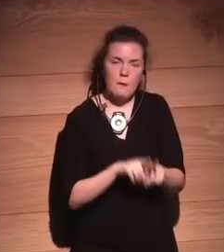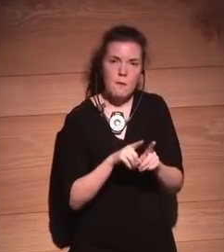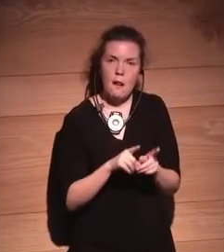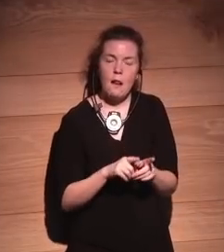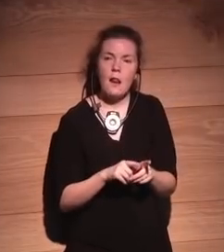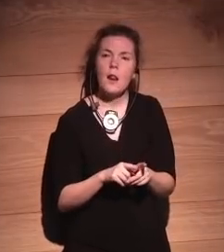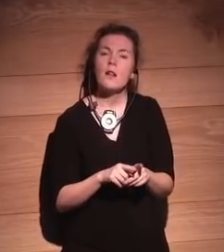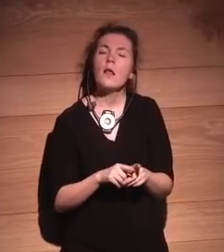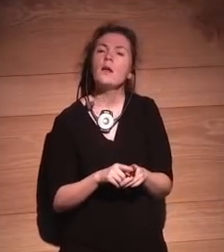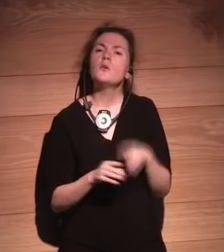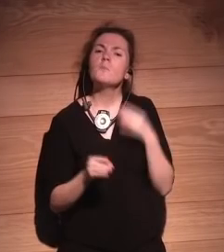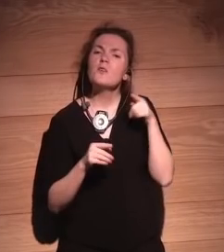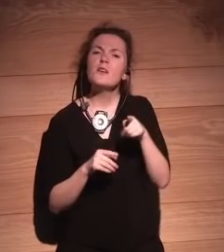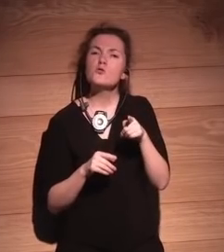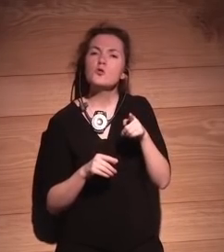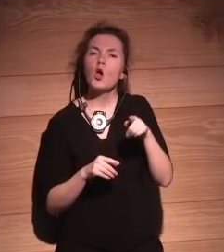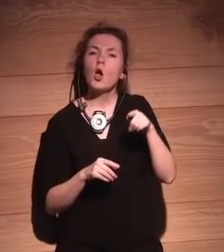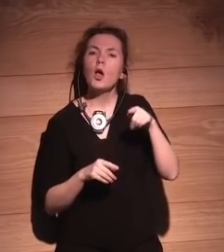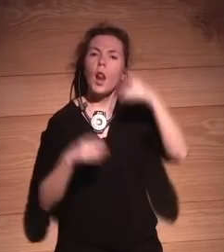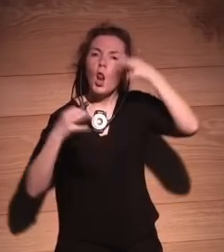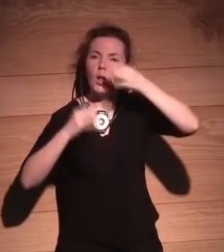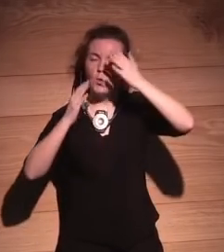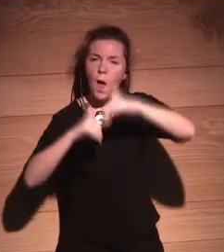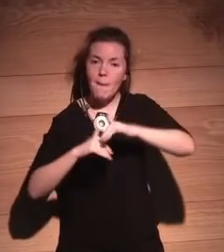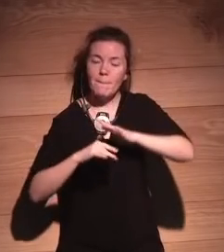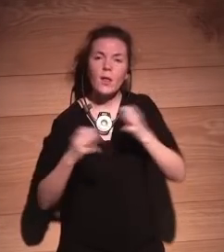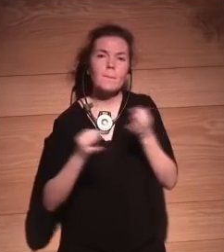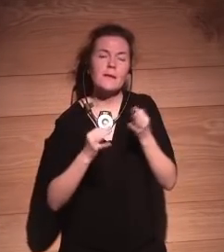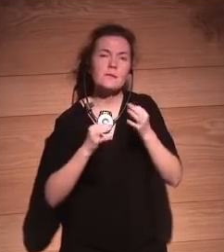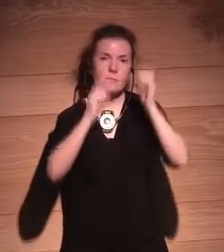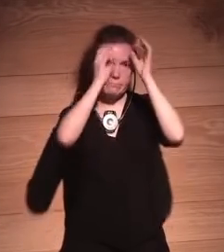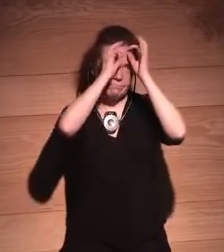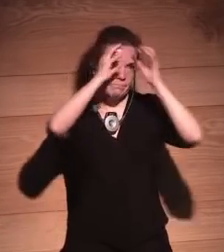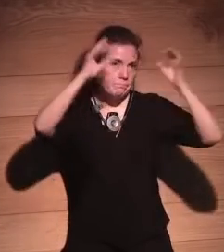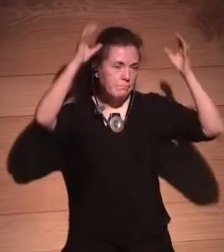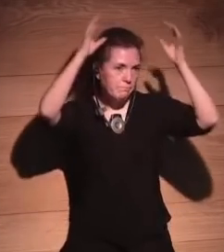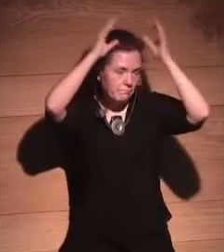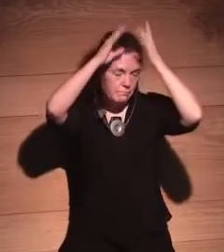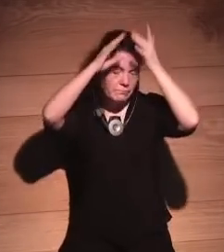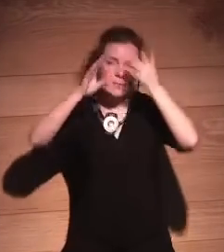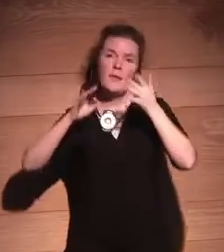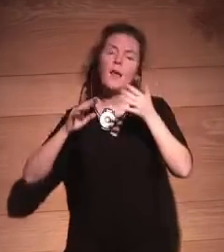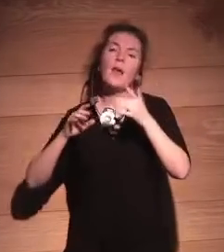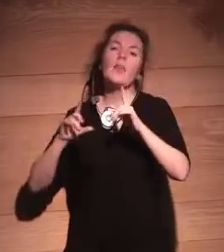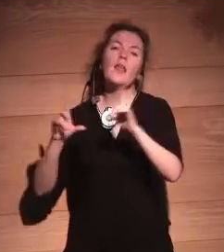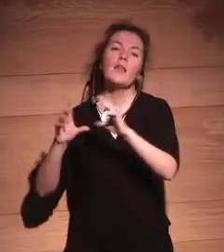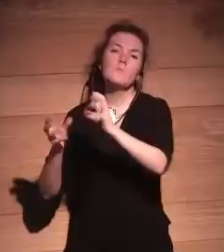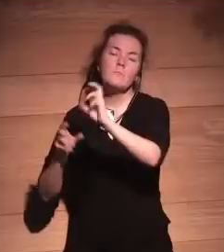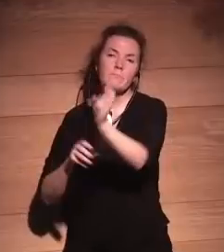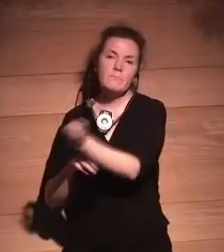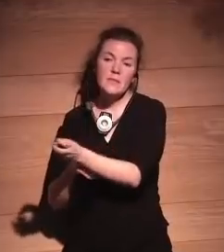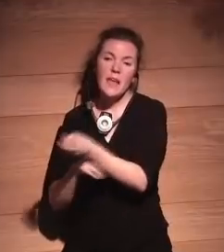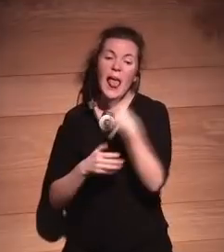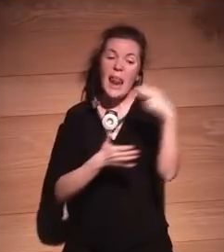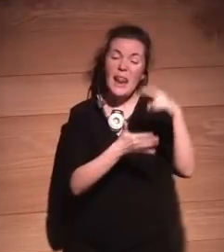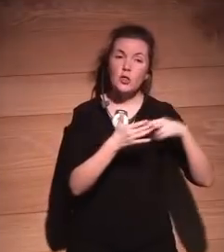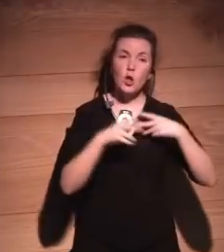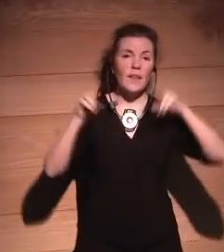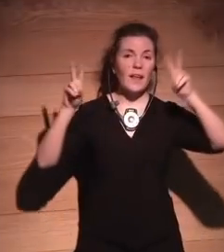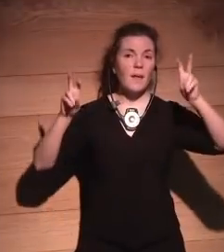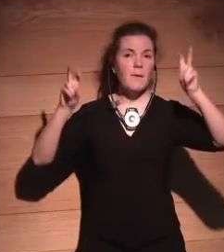yo creo que eso probablemente nunca tuvo sentido. Lo que pasa es que en el imaginario de los medios, el lector de una